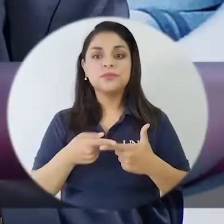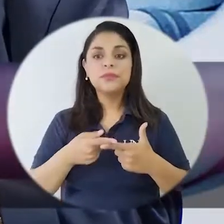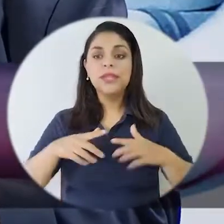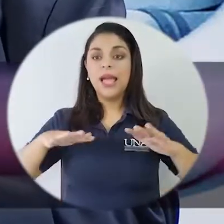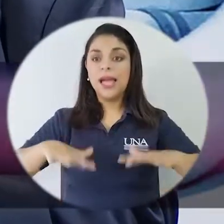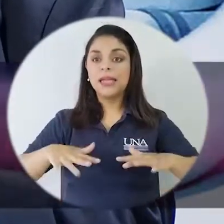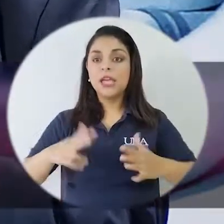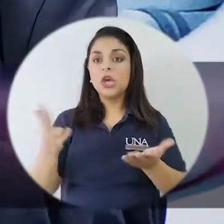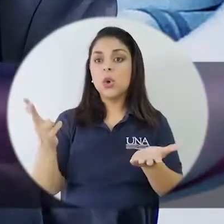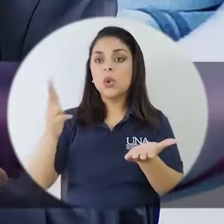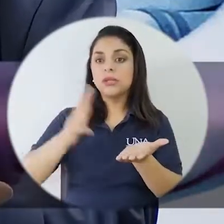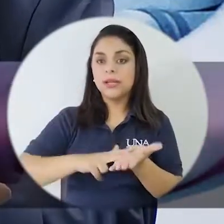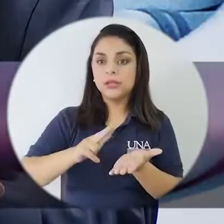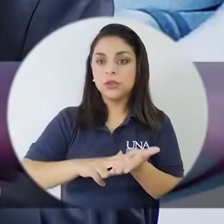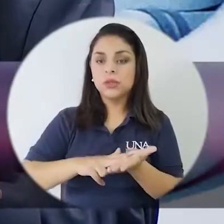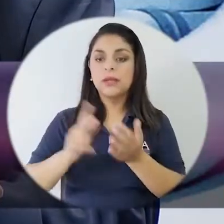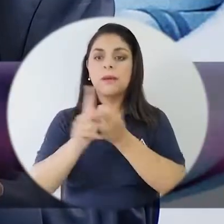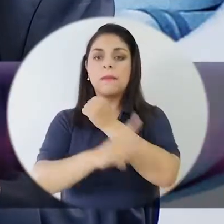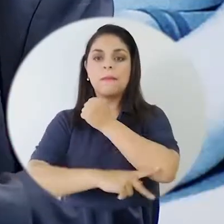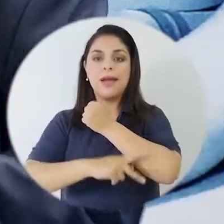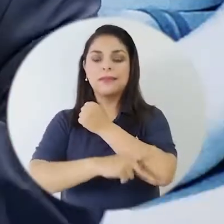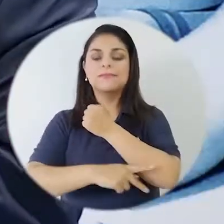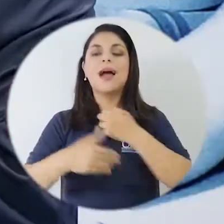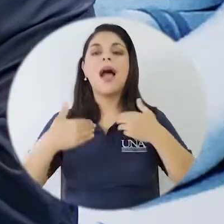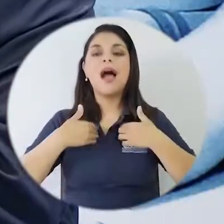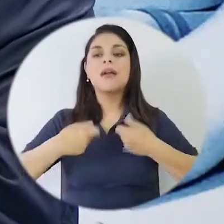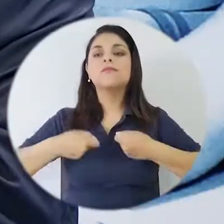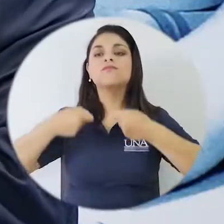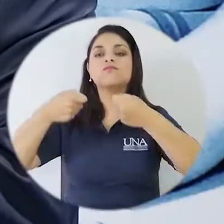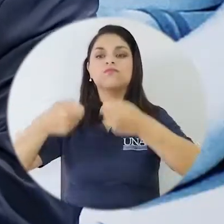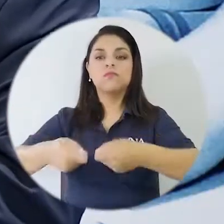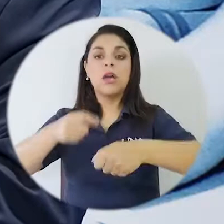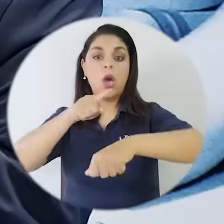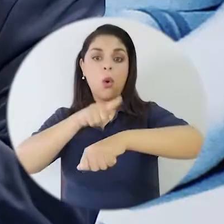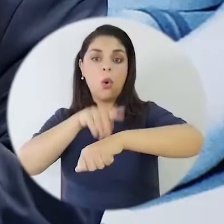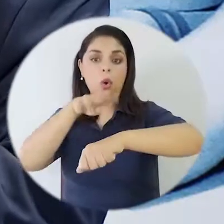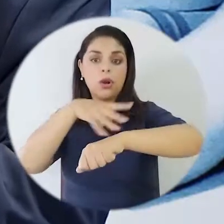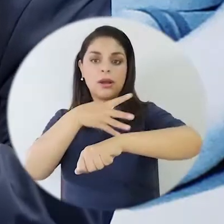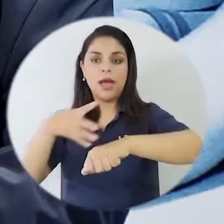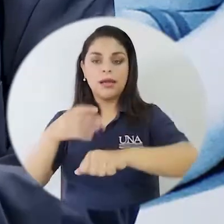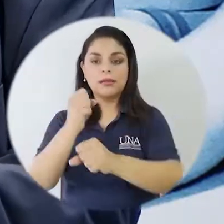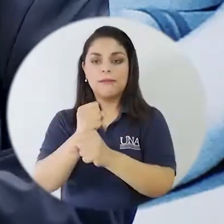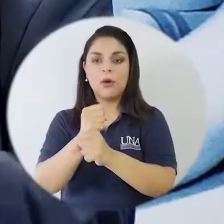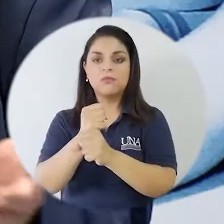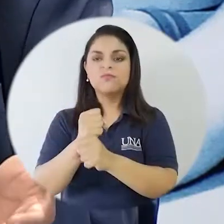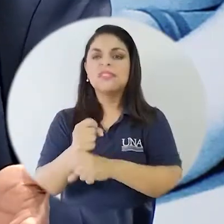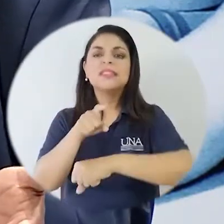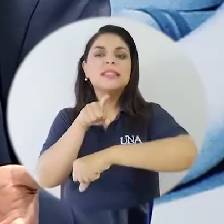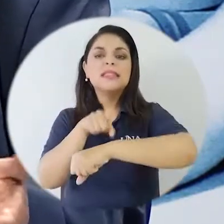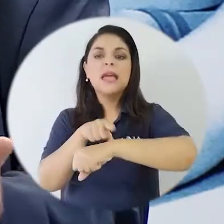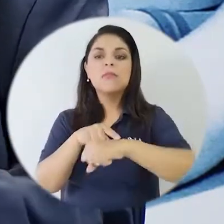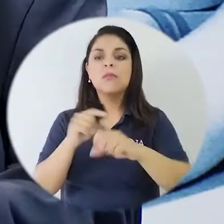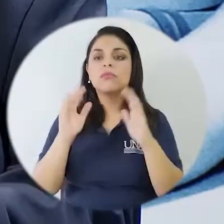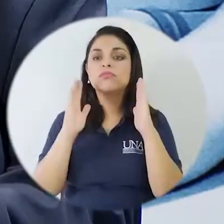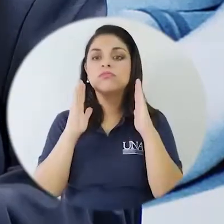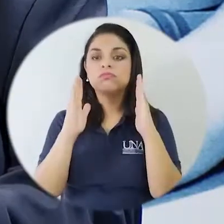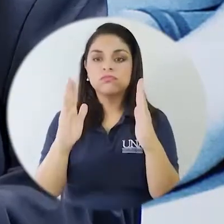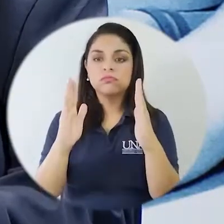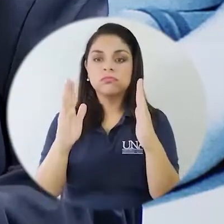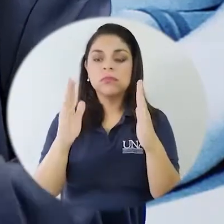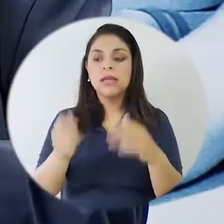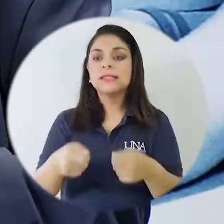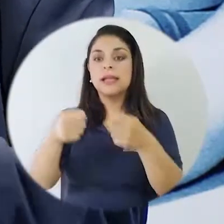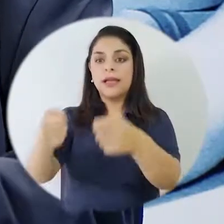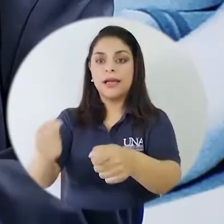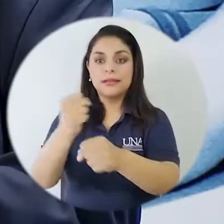nuestros países, están dados a partir de jornadas de trabajo. Es un tiempo determinado que se le paga a un funcionario para desarrollar una determinada